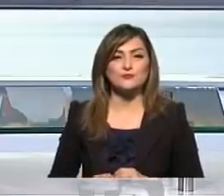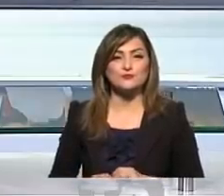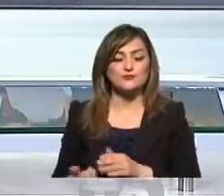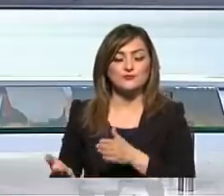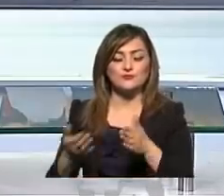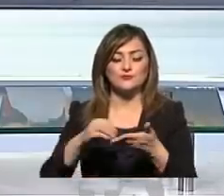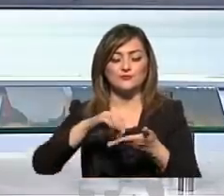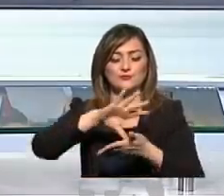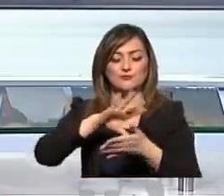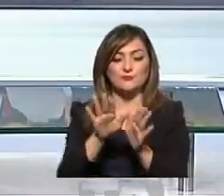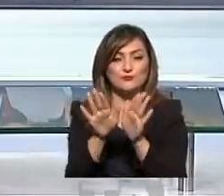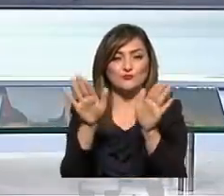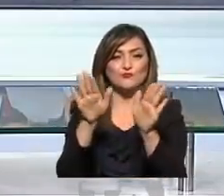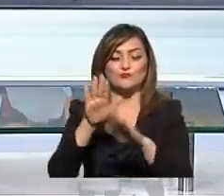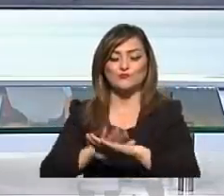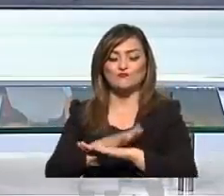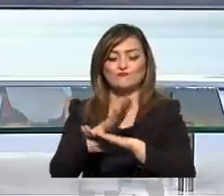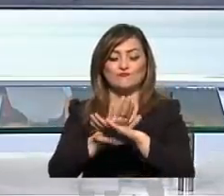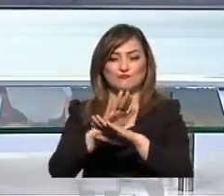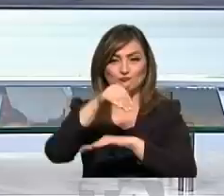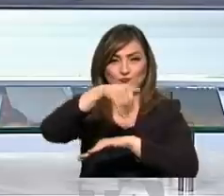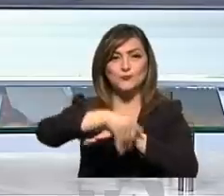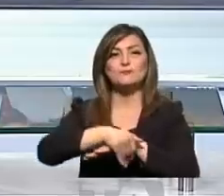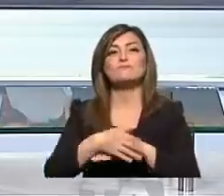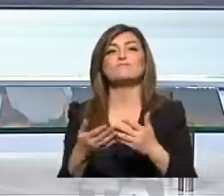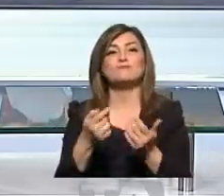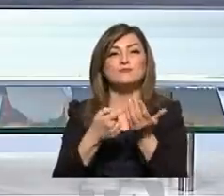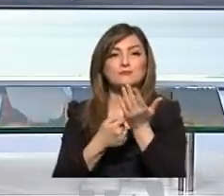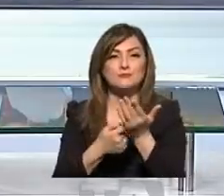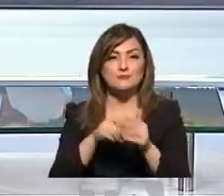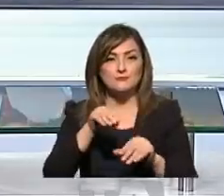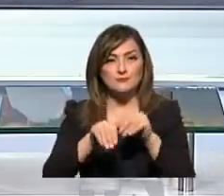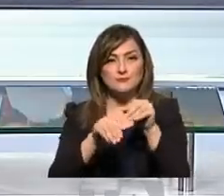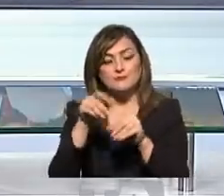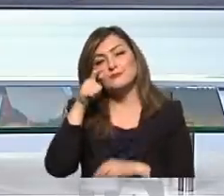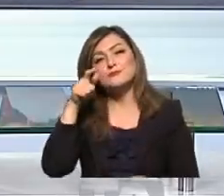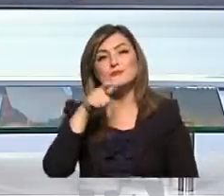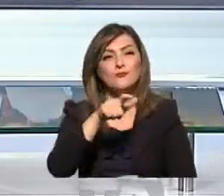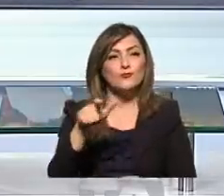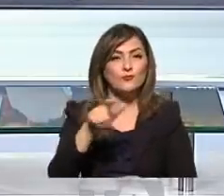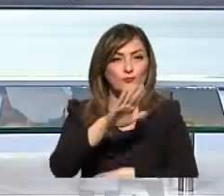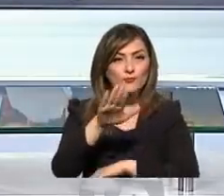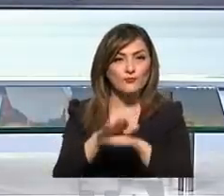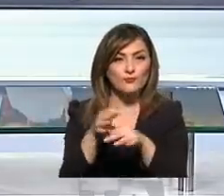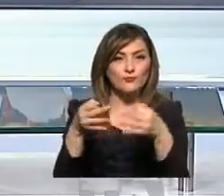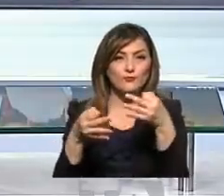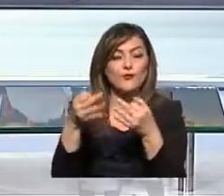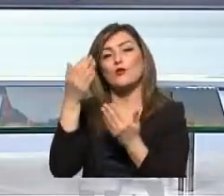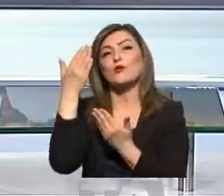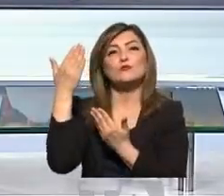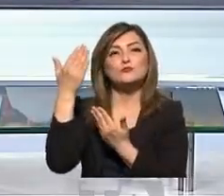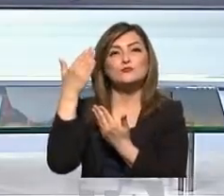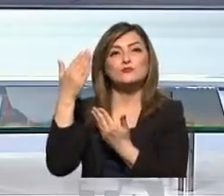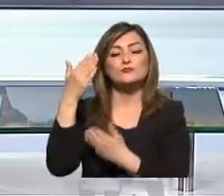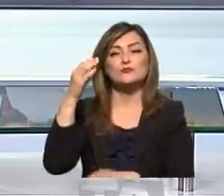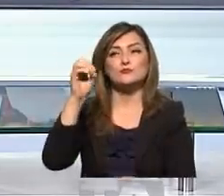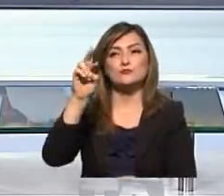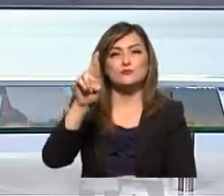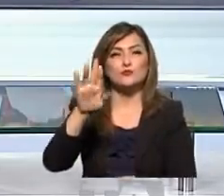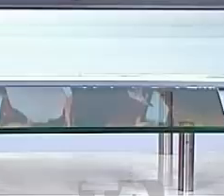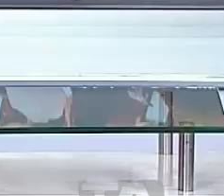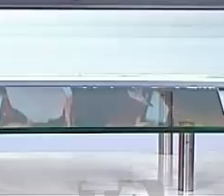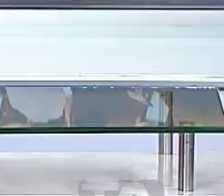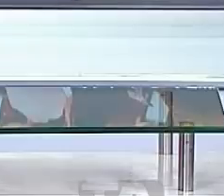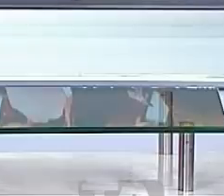El pleno de la Asamblea está convocado para esta tarde para tratar el informe de fiscalización sobre el juicio político contra René Ortiz.